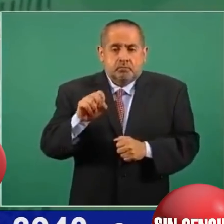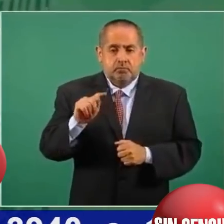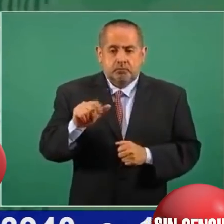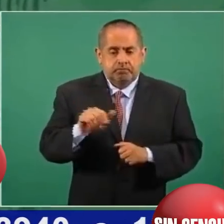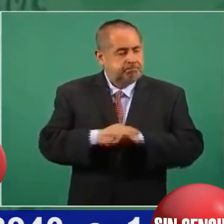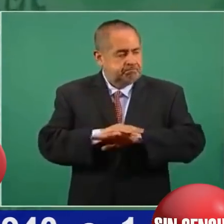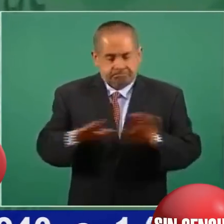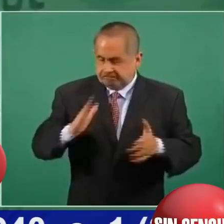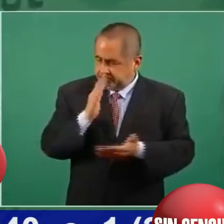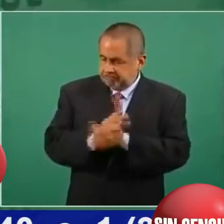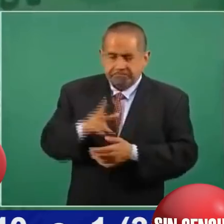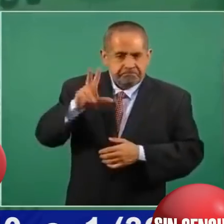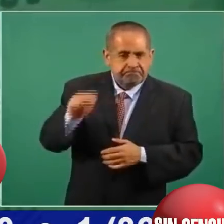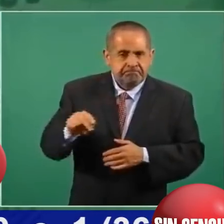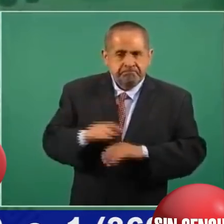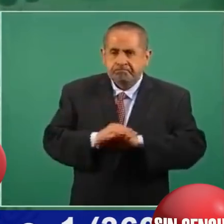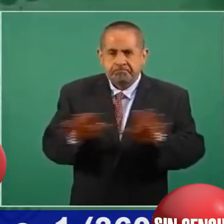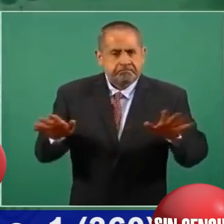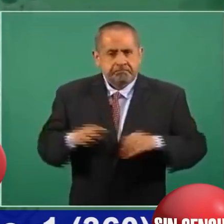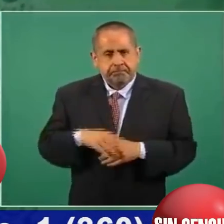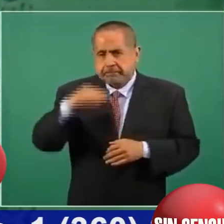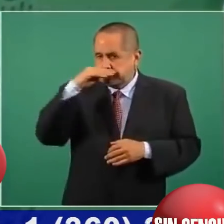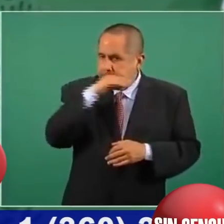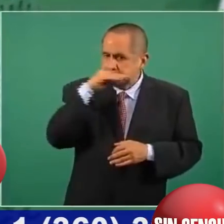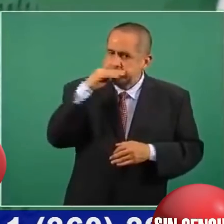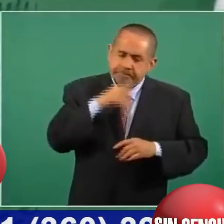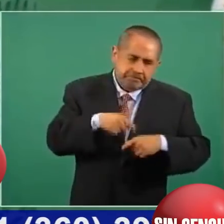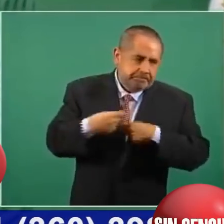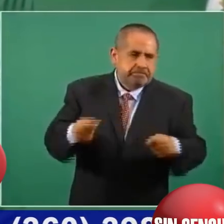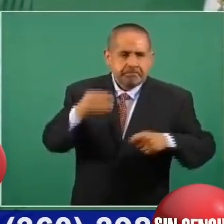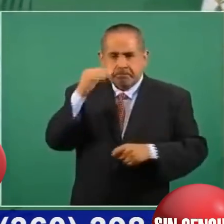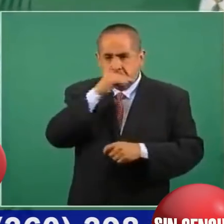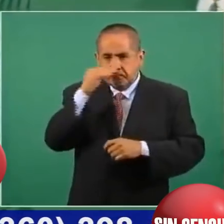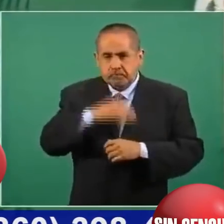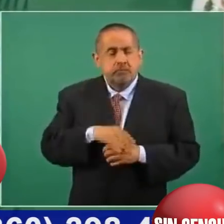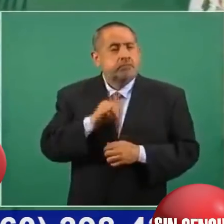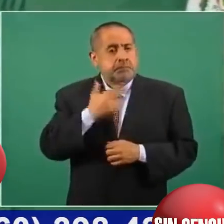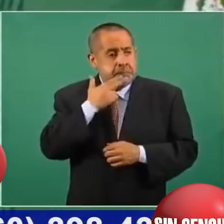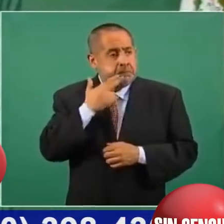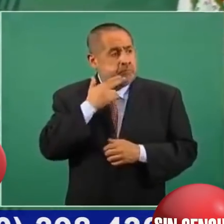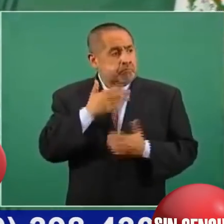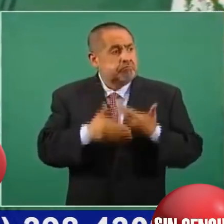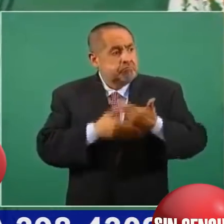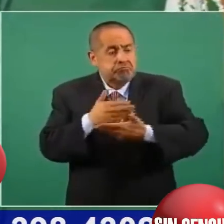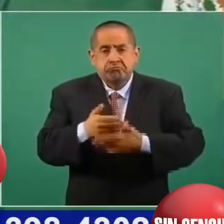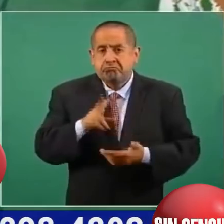dijo no, gratuito, y está funcionando.